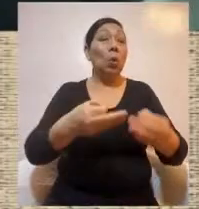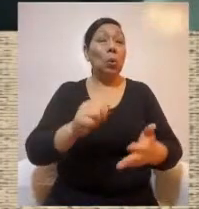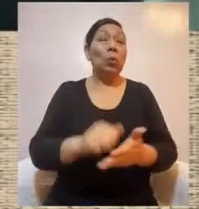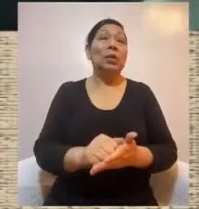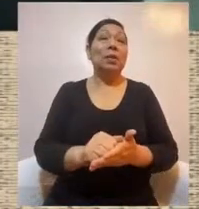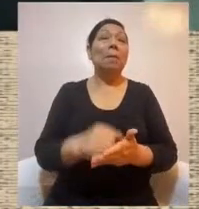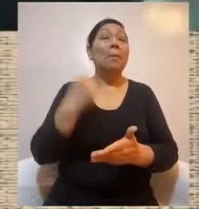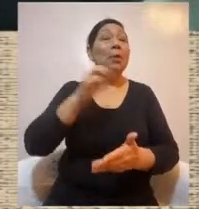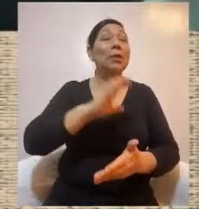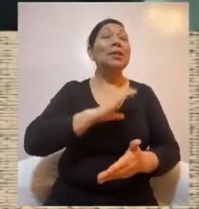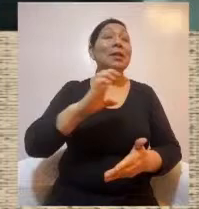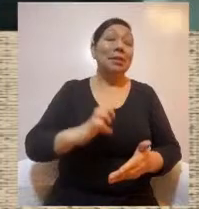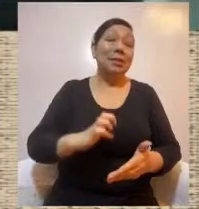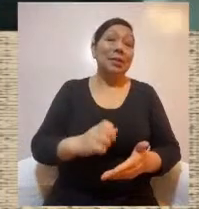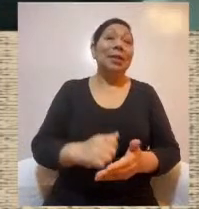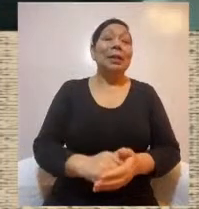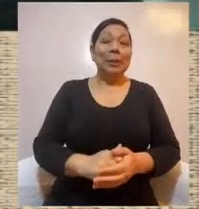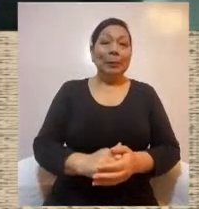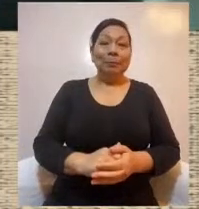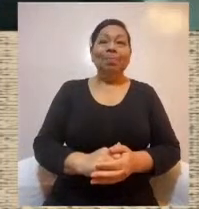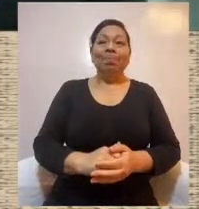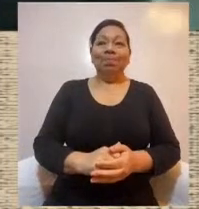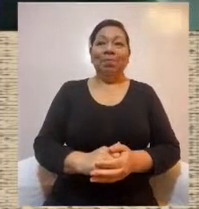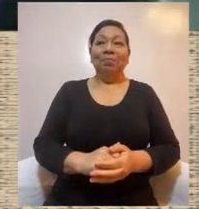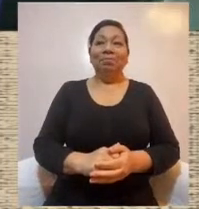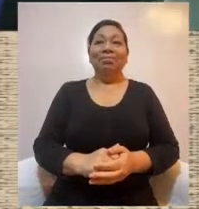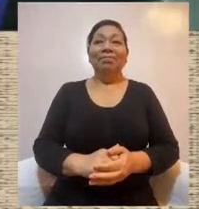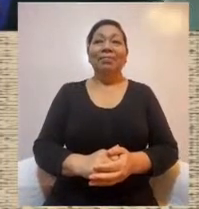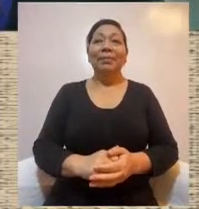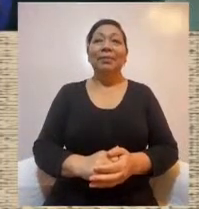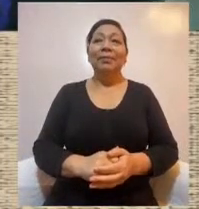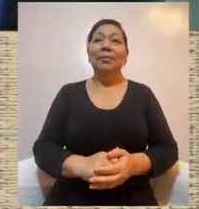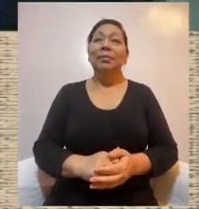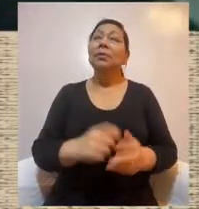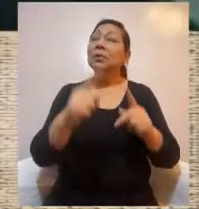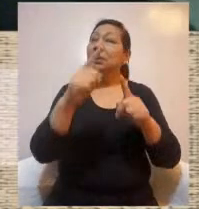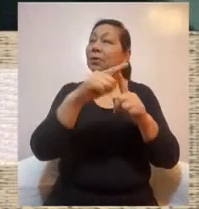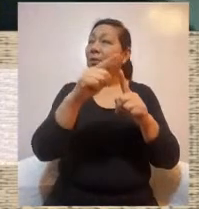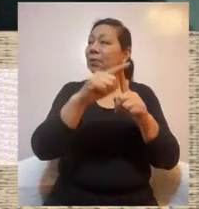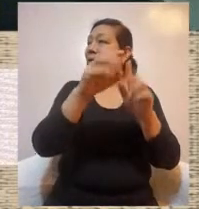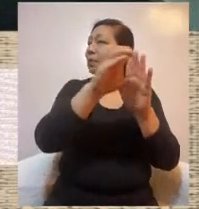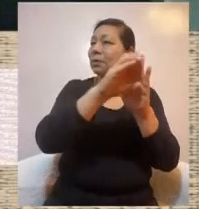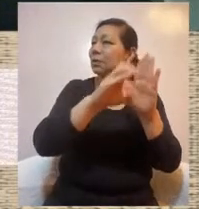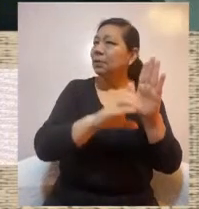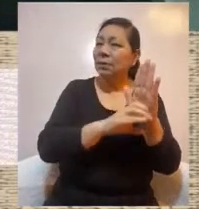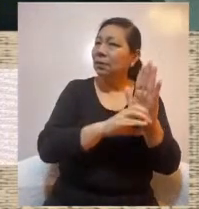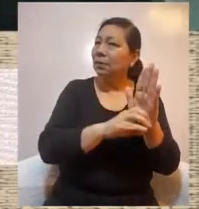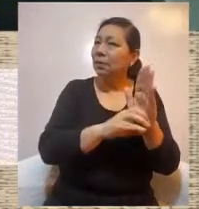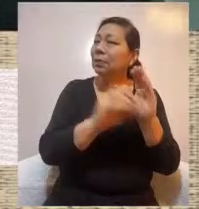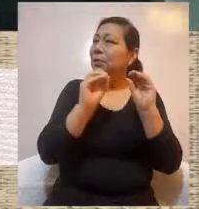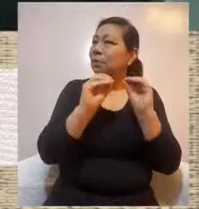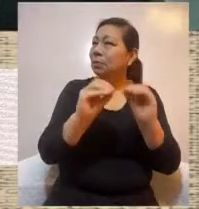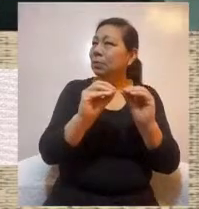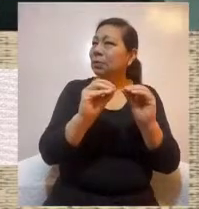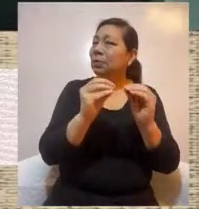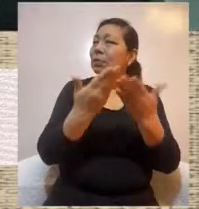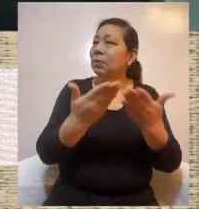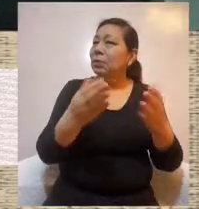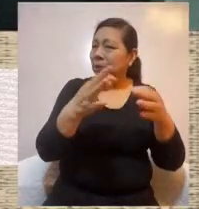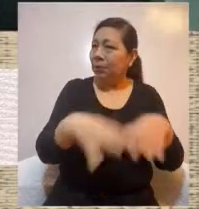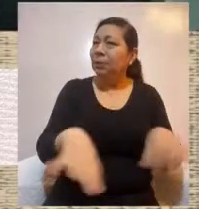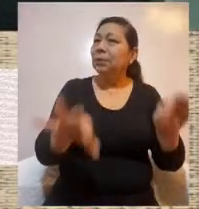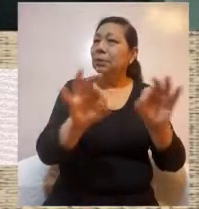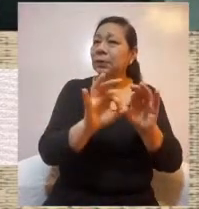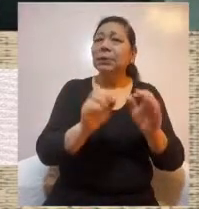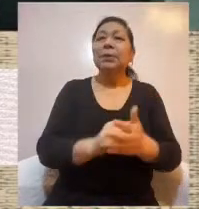justicia, como es un poder del Estado, ¿no? El Poder Judicial. Bien, el Tribunal Constitucional pone de relieve